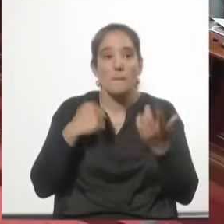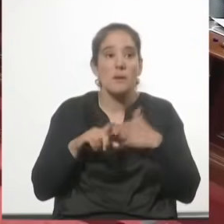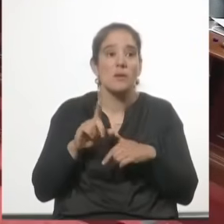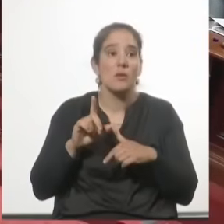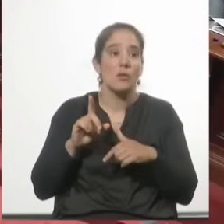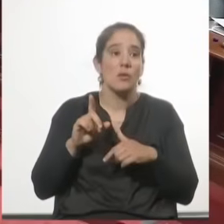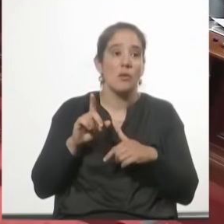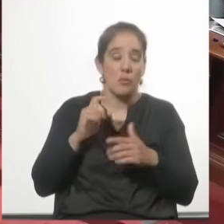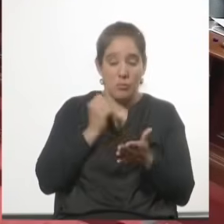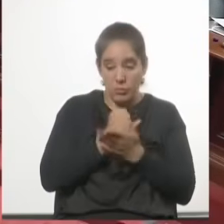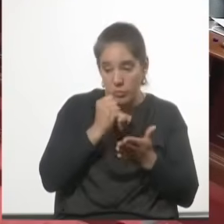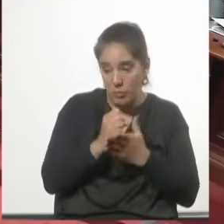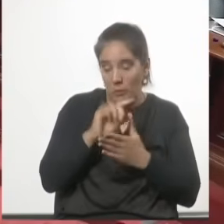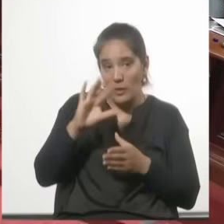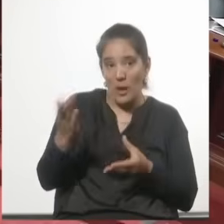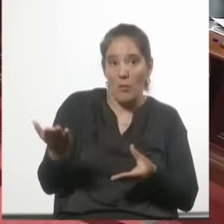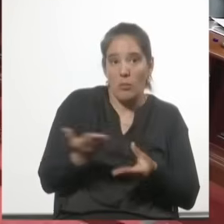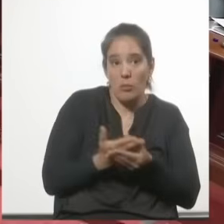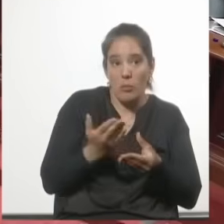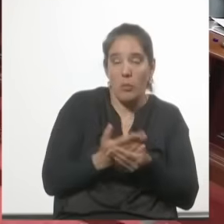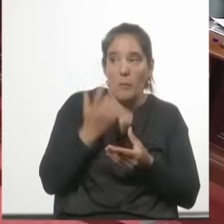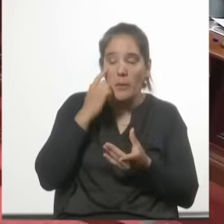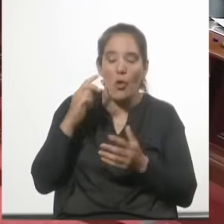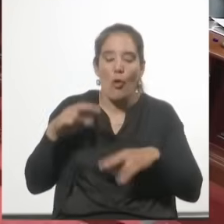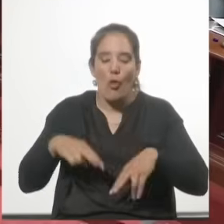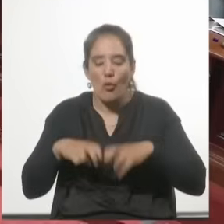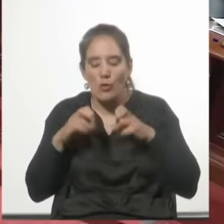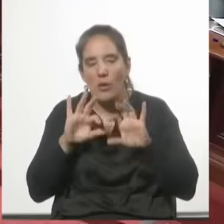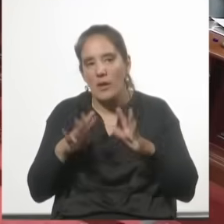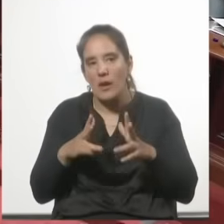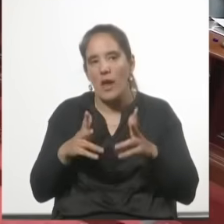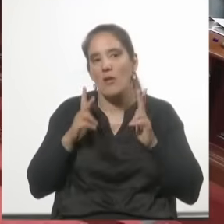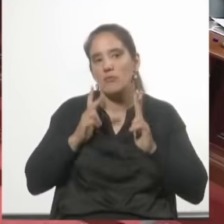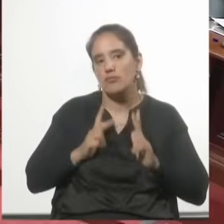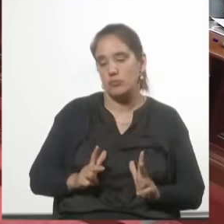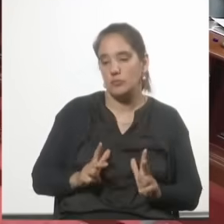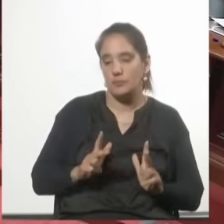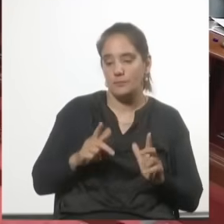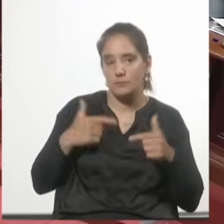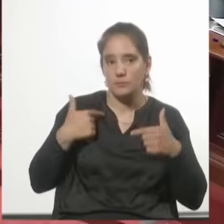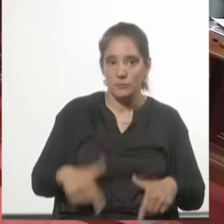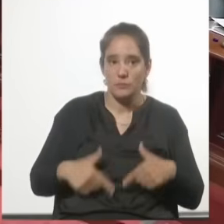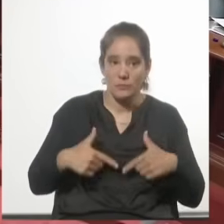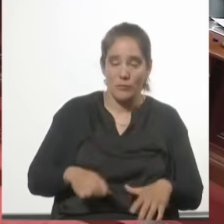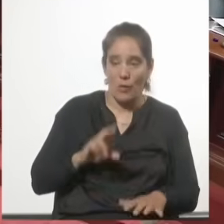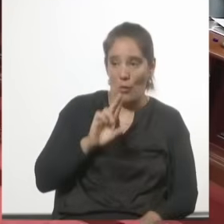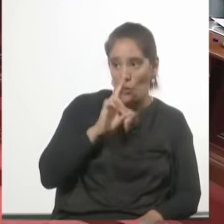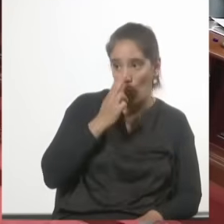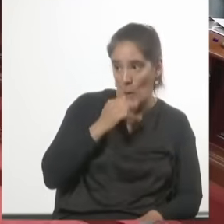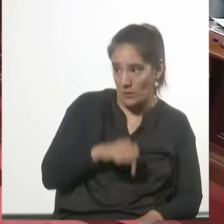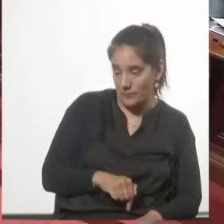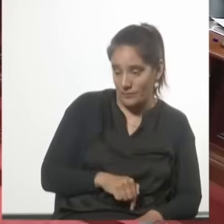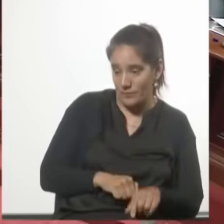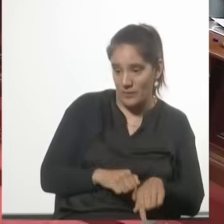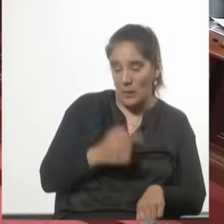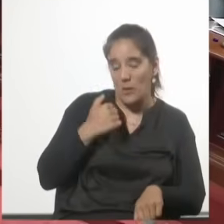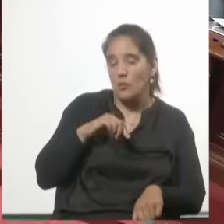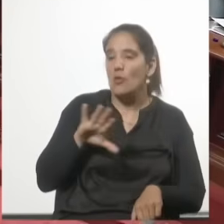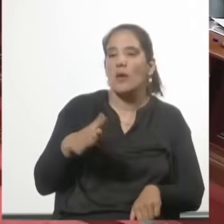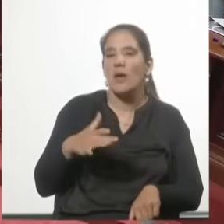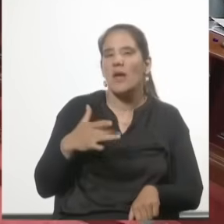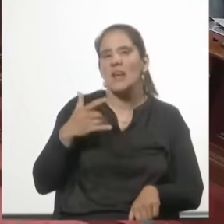notarial que el mismo sea incorporado y controlado en el registro de protocolización de un escribano uruguayo. Todo ello conformaba